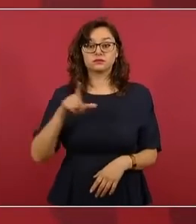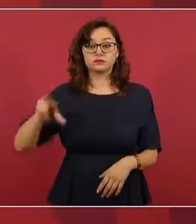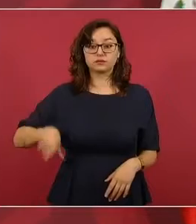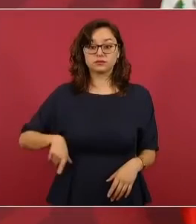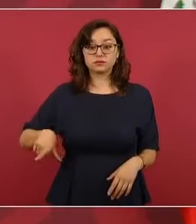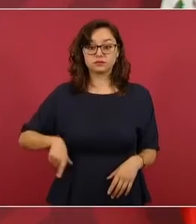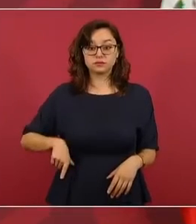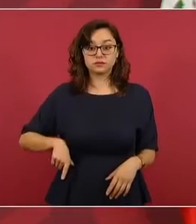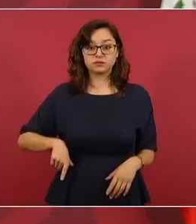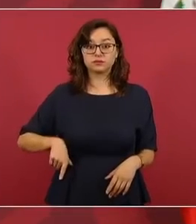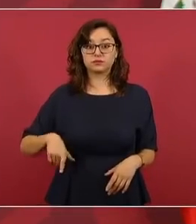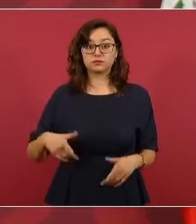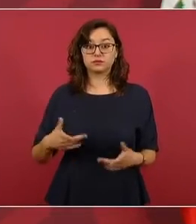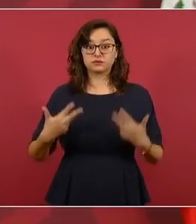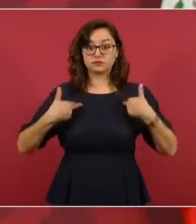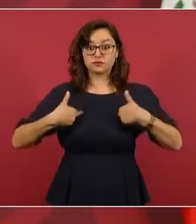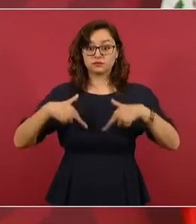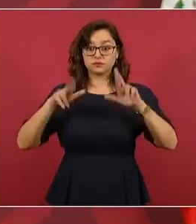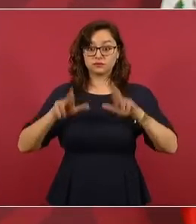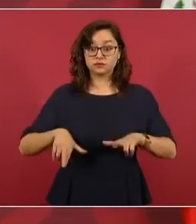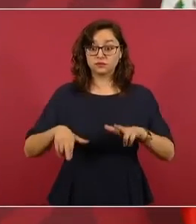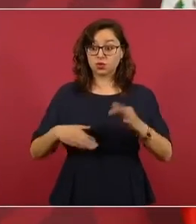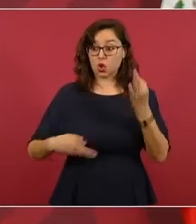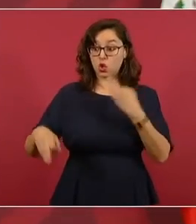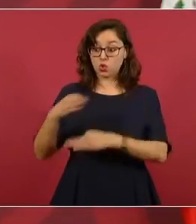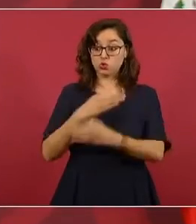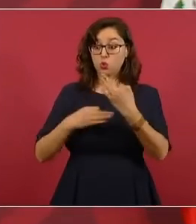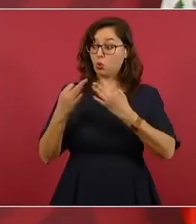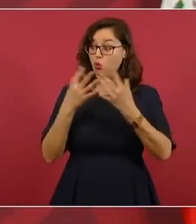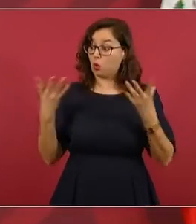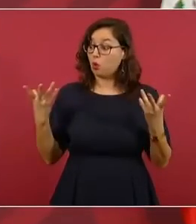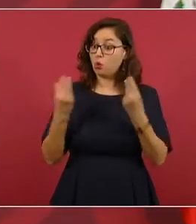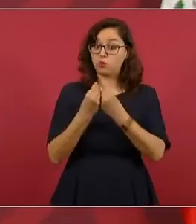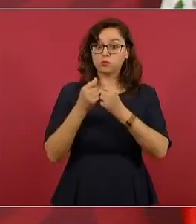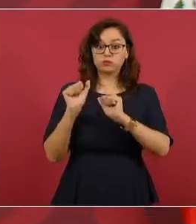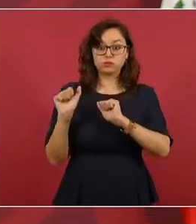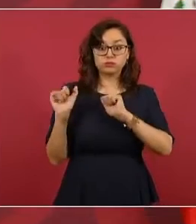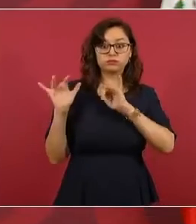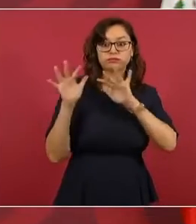un acto así a la prudencia, a